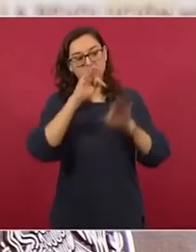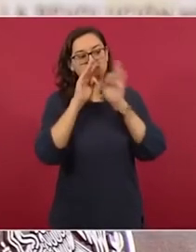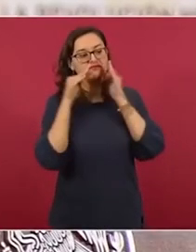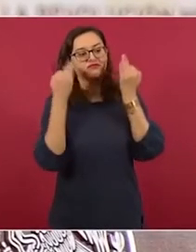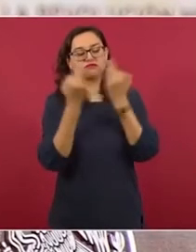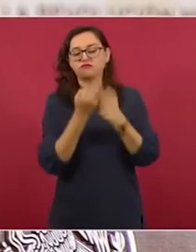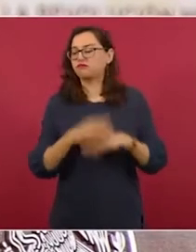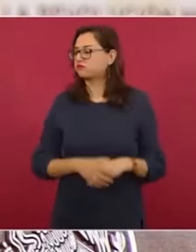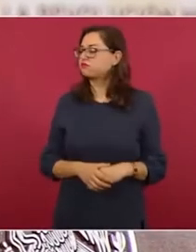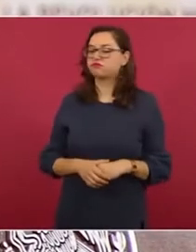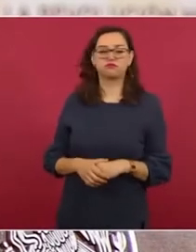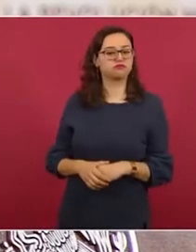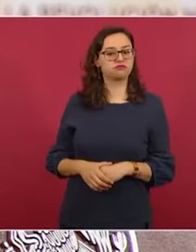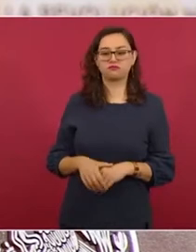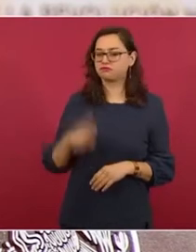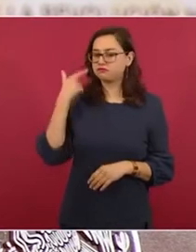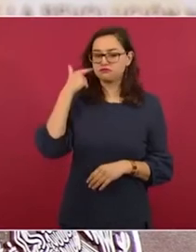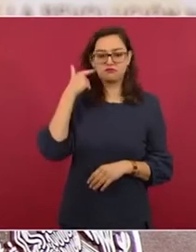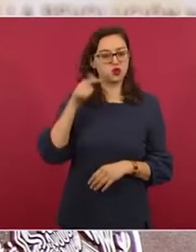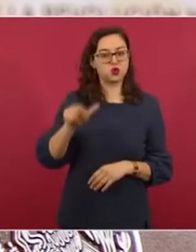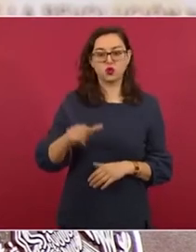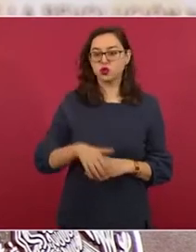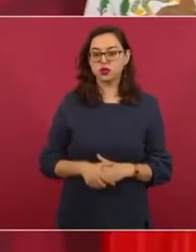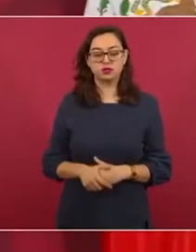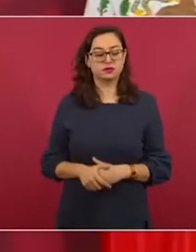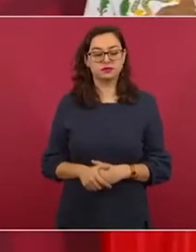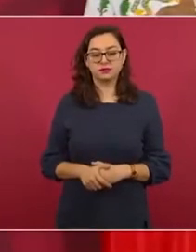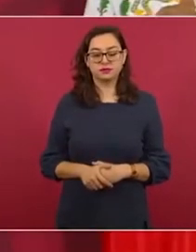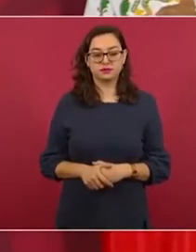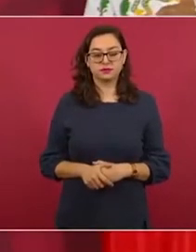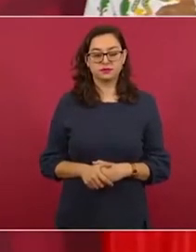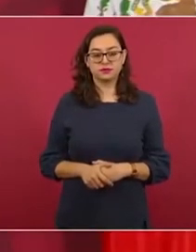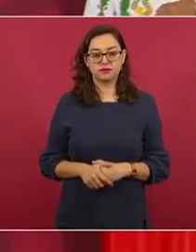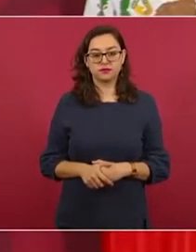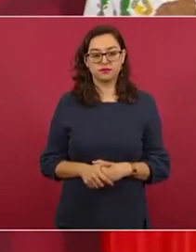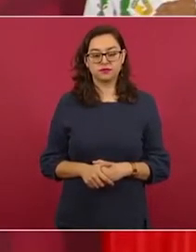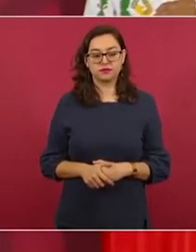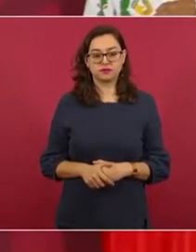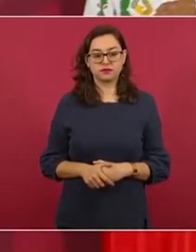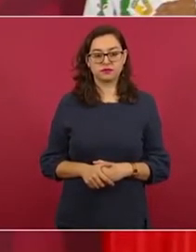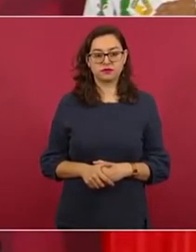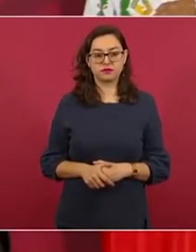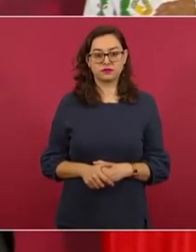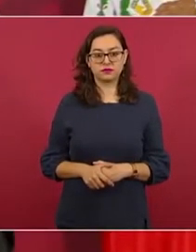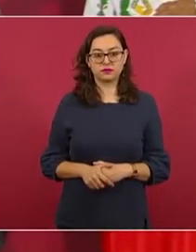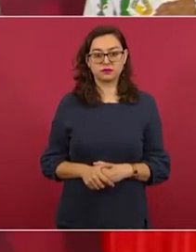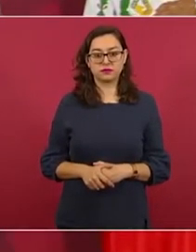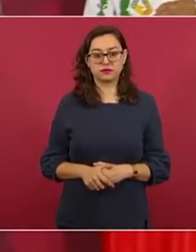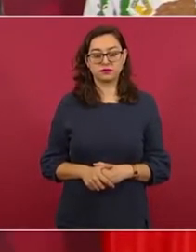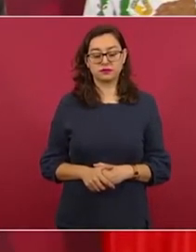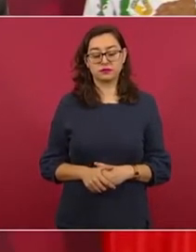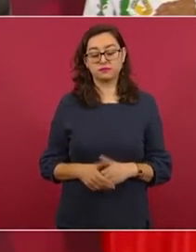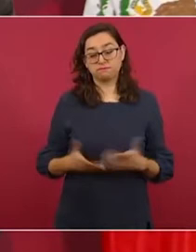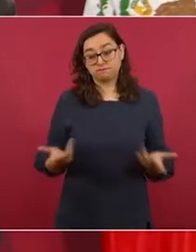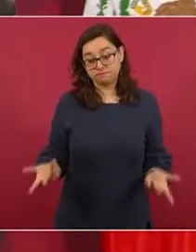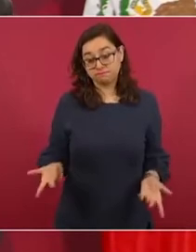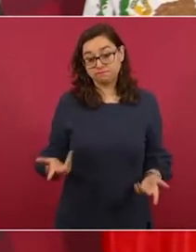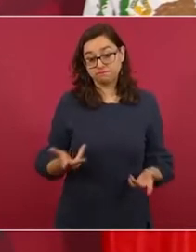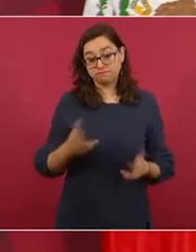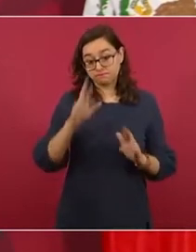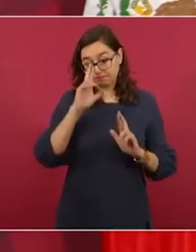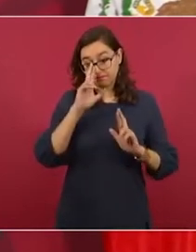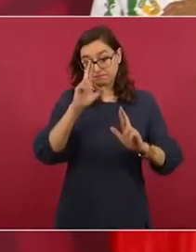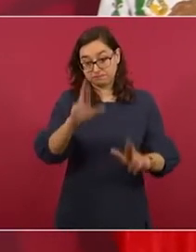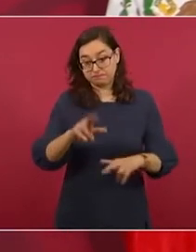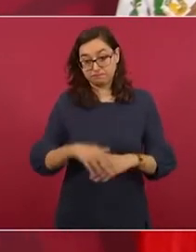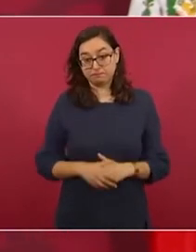Ya están como los que sostienen, con todo respeto lo digo, que ni